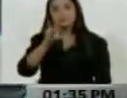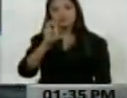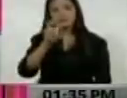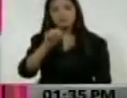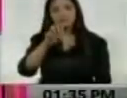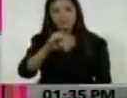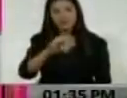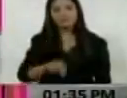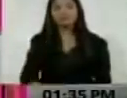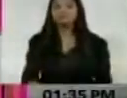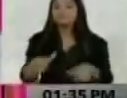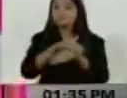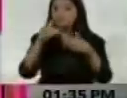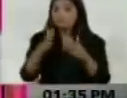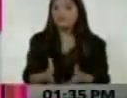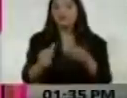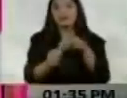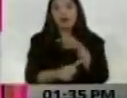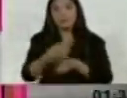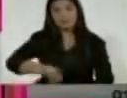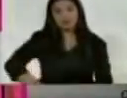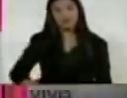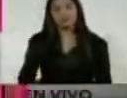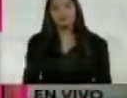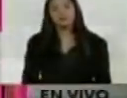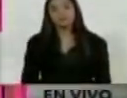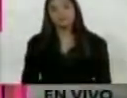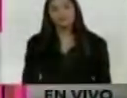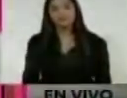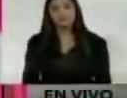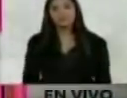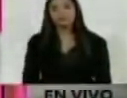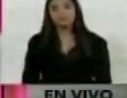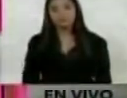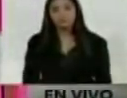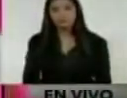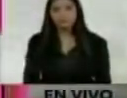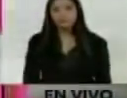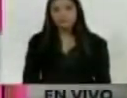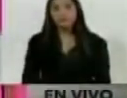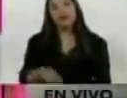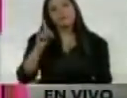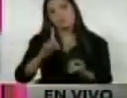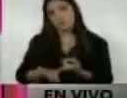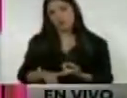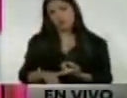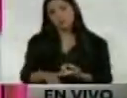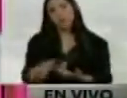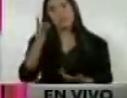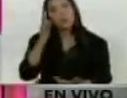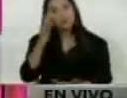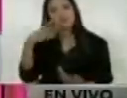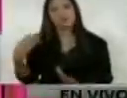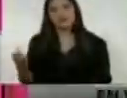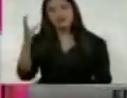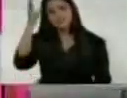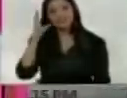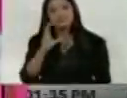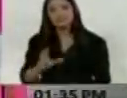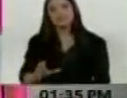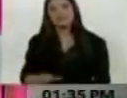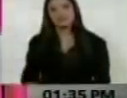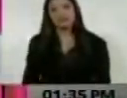Rivas, ministra de la Presidencia, y a la primera combatiente, doña Silvia Flores